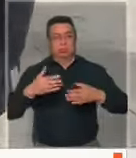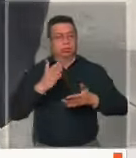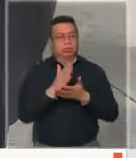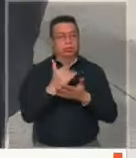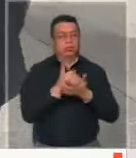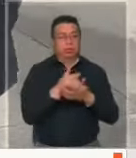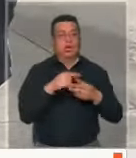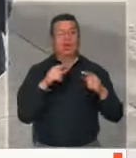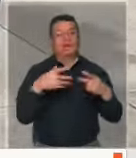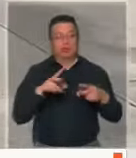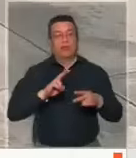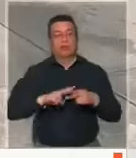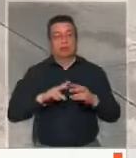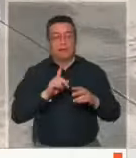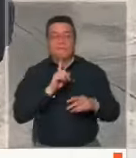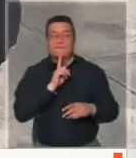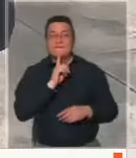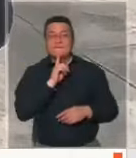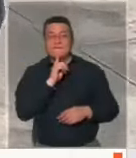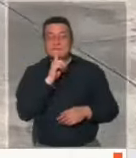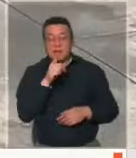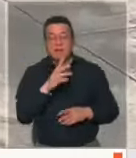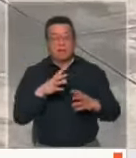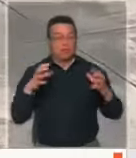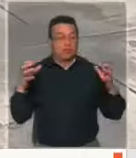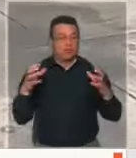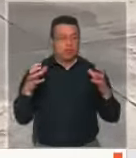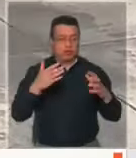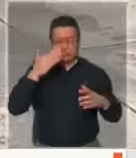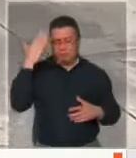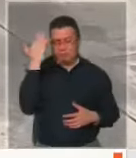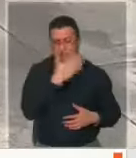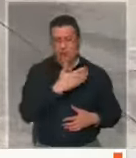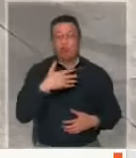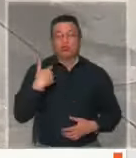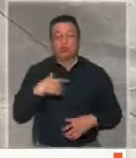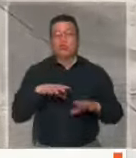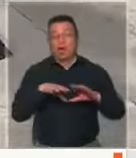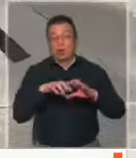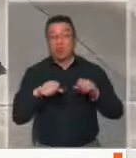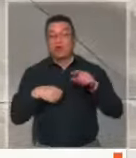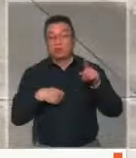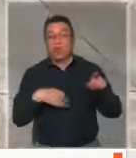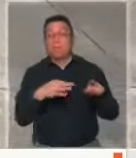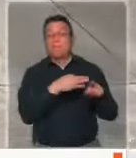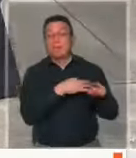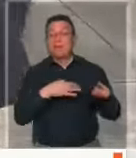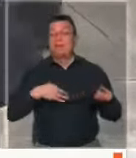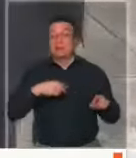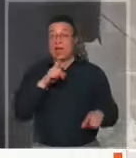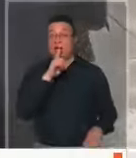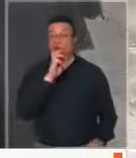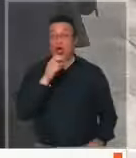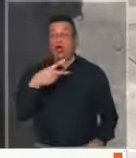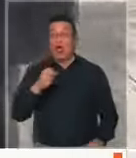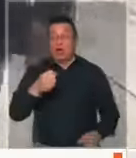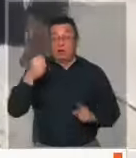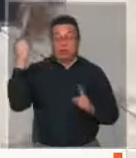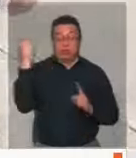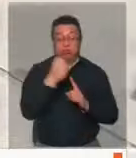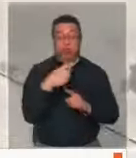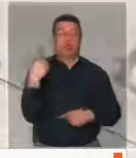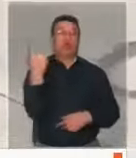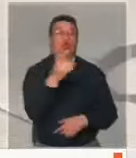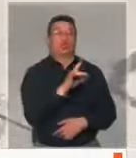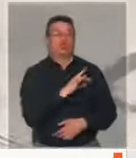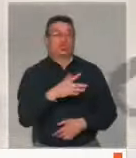quiere, bastante sofisticada, ¿no? Y muy cruenta. Yo coincido plenamente con la ministra del Interior en ese sentido. Fue un crimen que conmocionó a todo